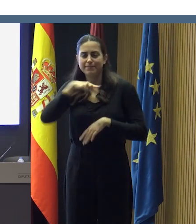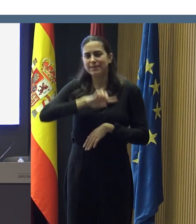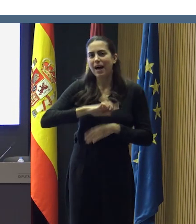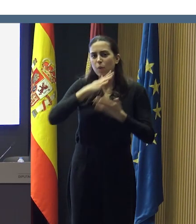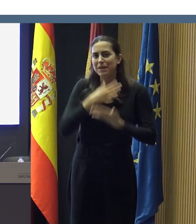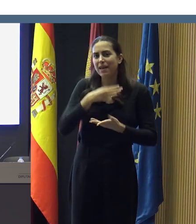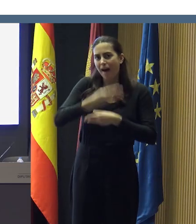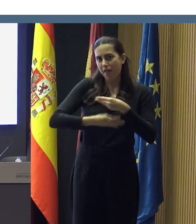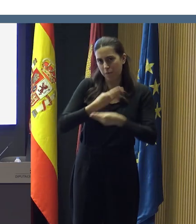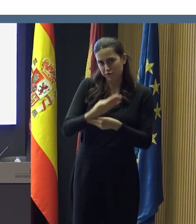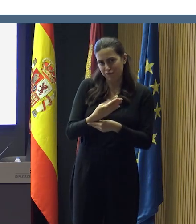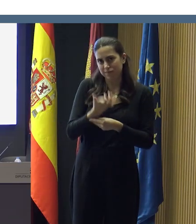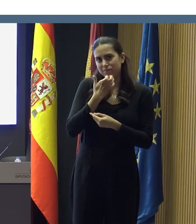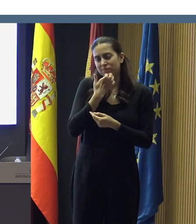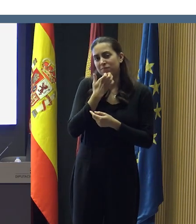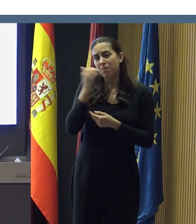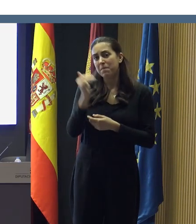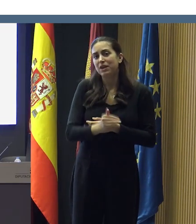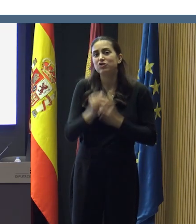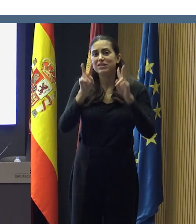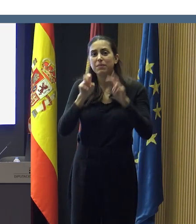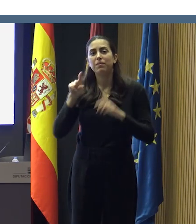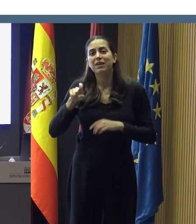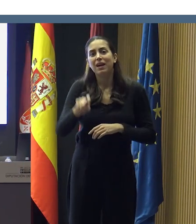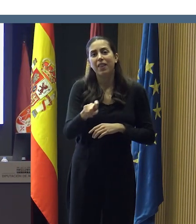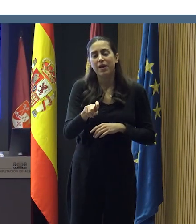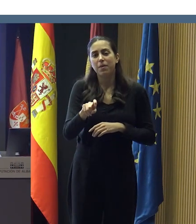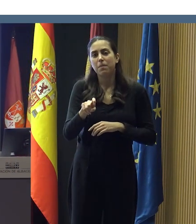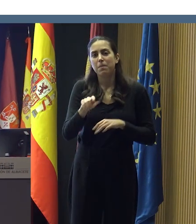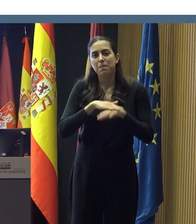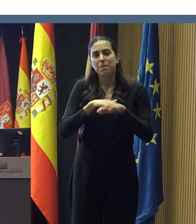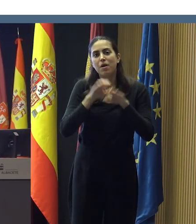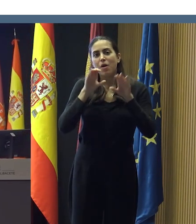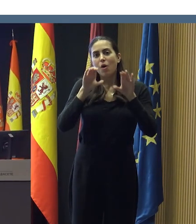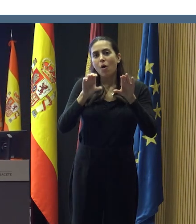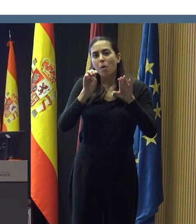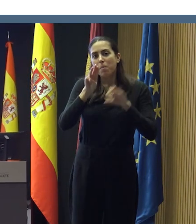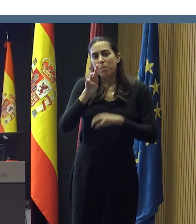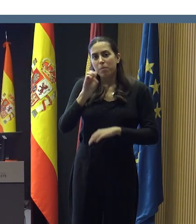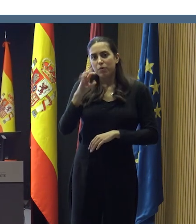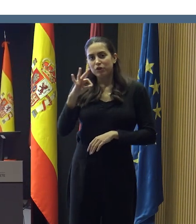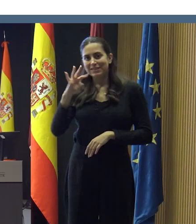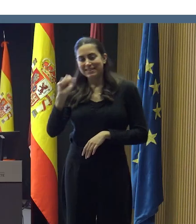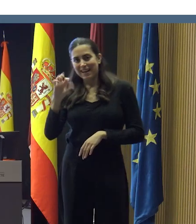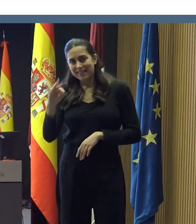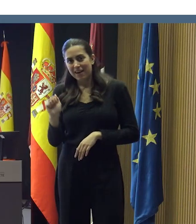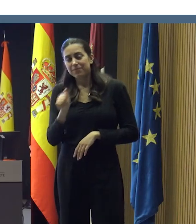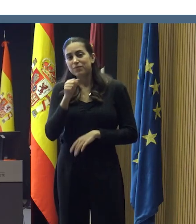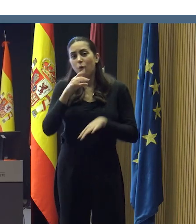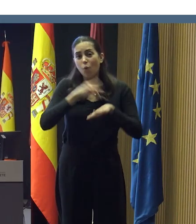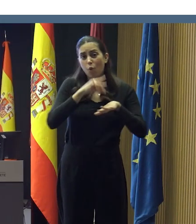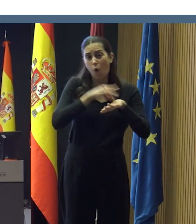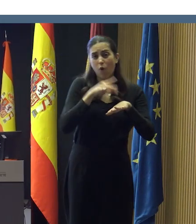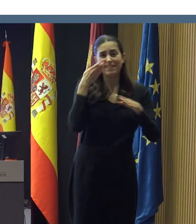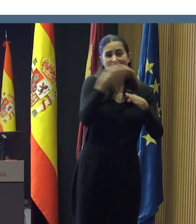debería. Pero sí que, por ejemplo, el cáncer de próstata, sabéis que antes pues, los hombres tenían que ir al urólogo a que les practicaran un tacto